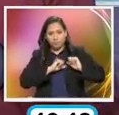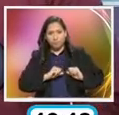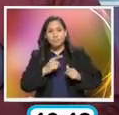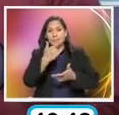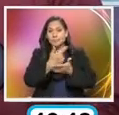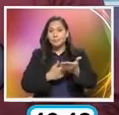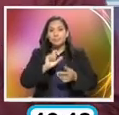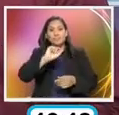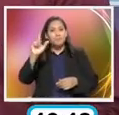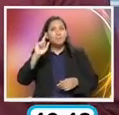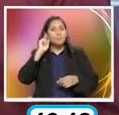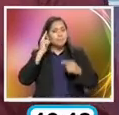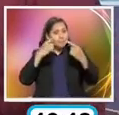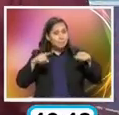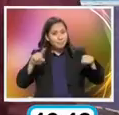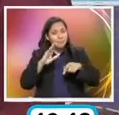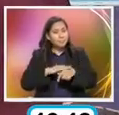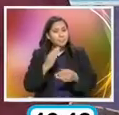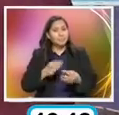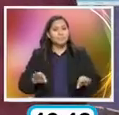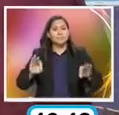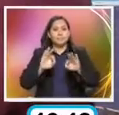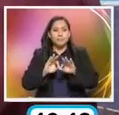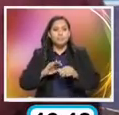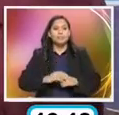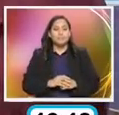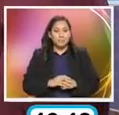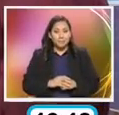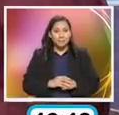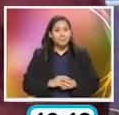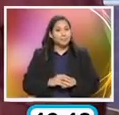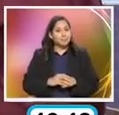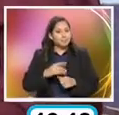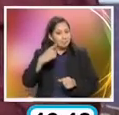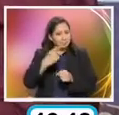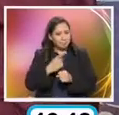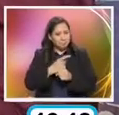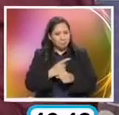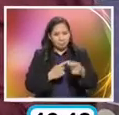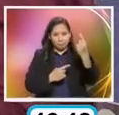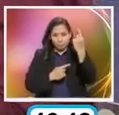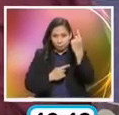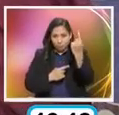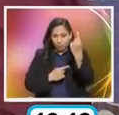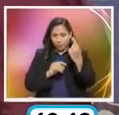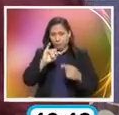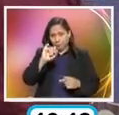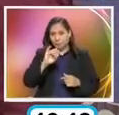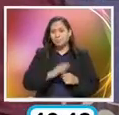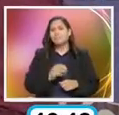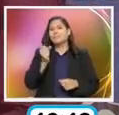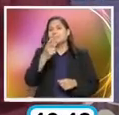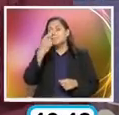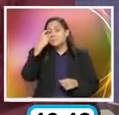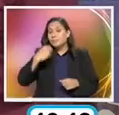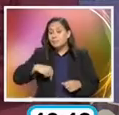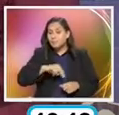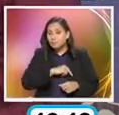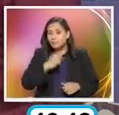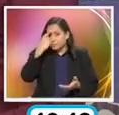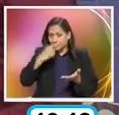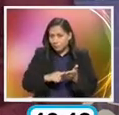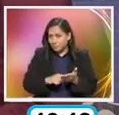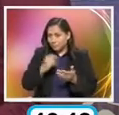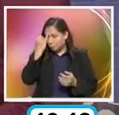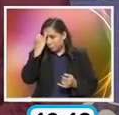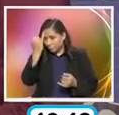las listas de popularidad más importantes, estando en el número 1. ¿no? Claro que sí, pues es un privilegio para nosotros. Yo me imagino